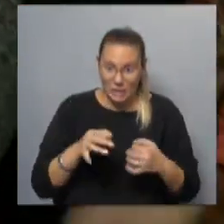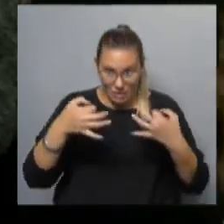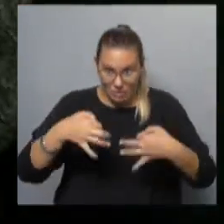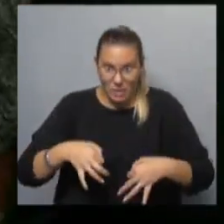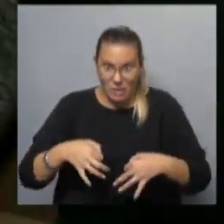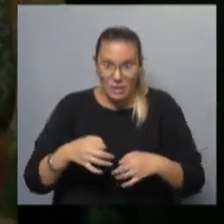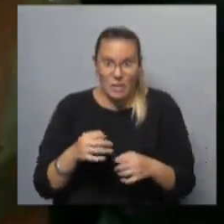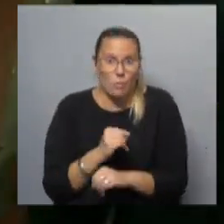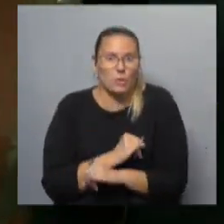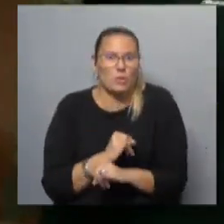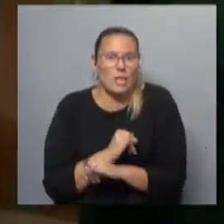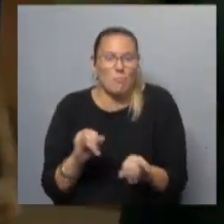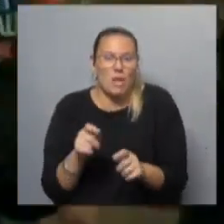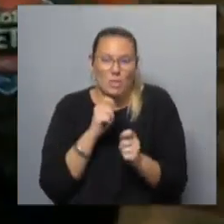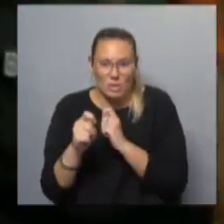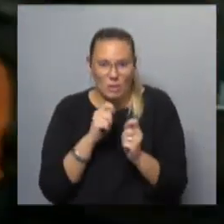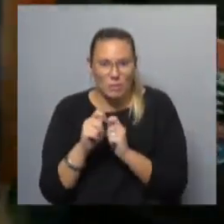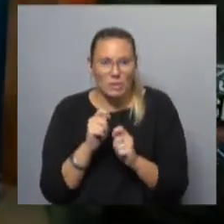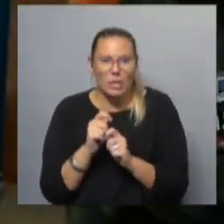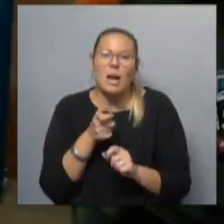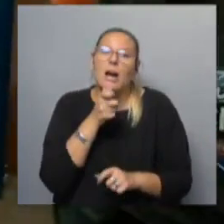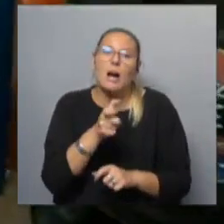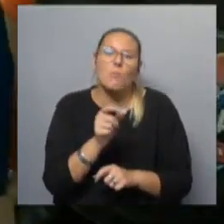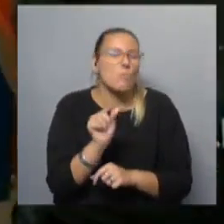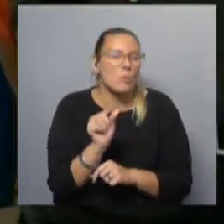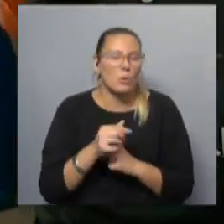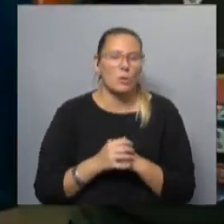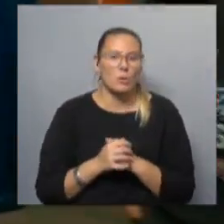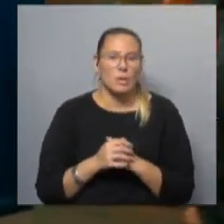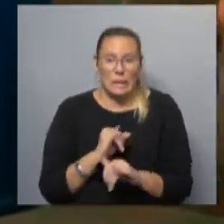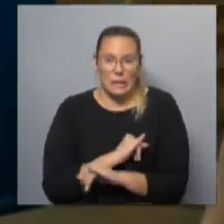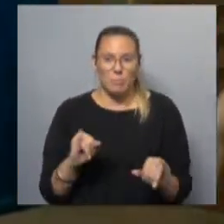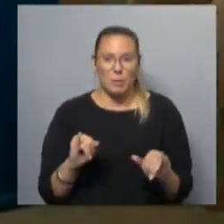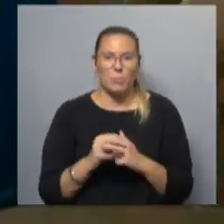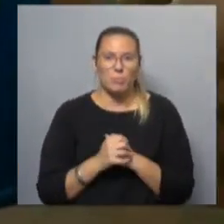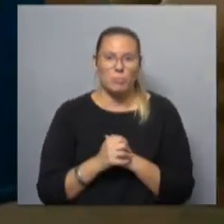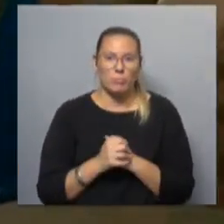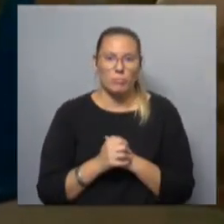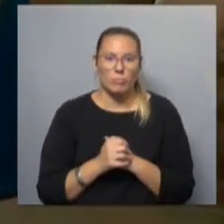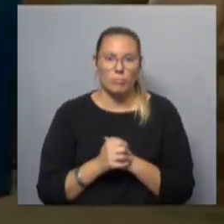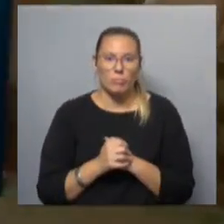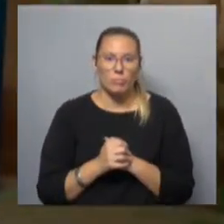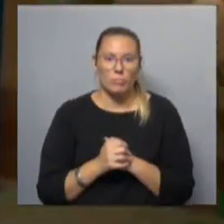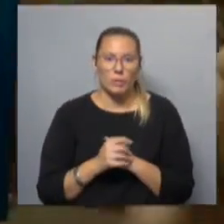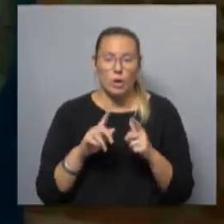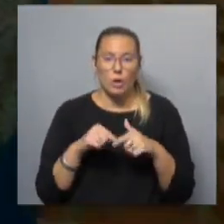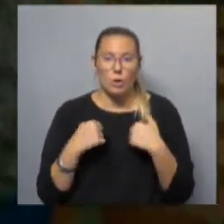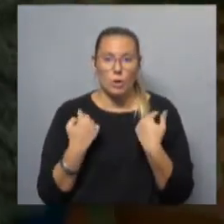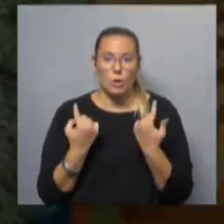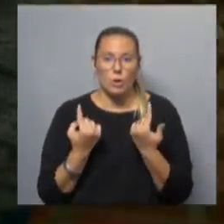final de la nota, así que bueno, te pido unas palabras y cerramos nomás con lo que quieras decir.